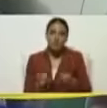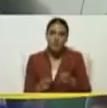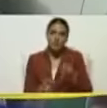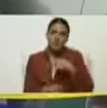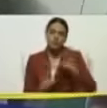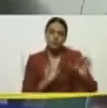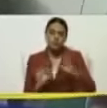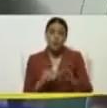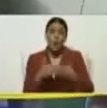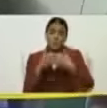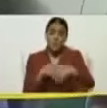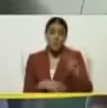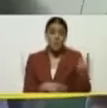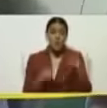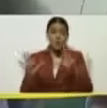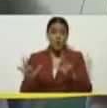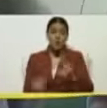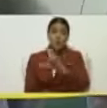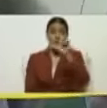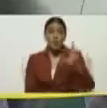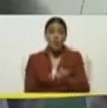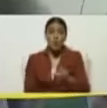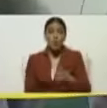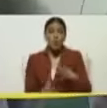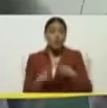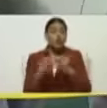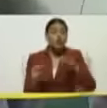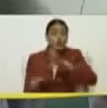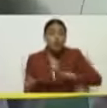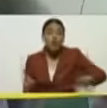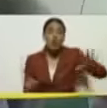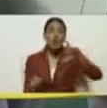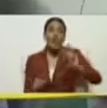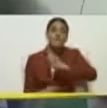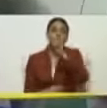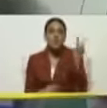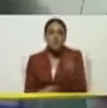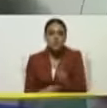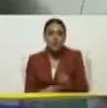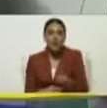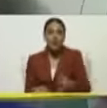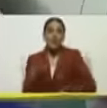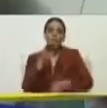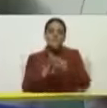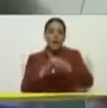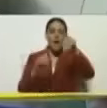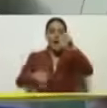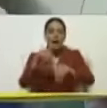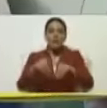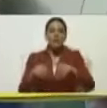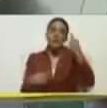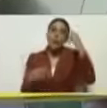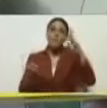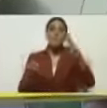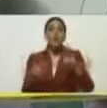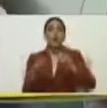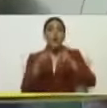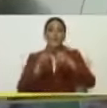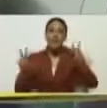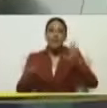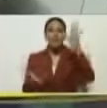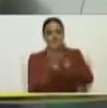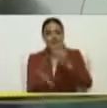el 28 de julio el pueblo de Venezuela va a votar por la paz, la tranquilidad,